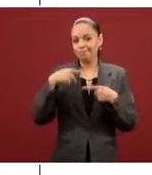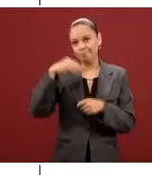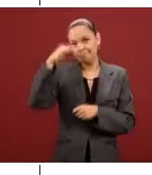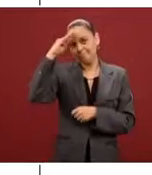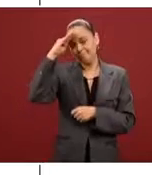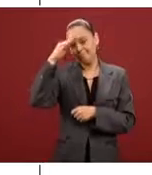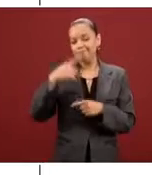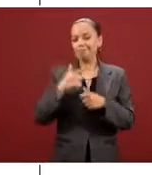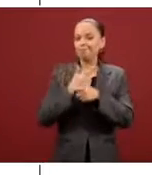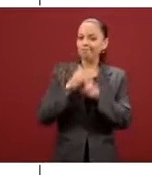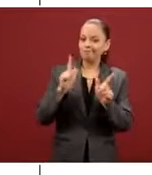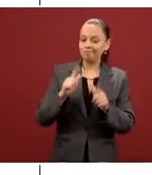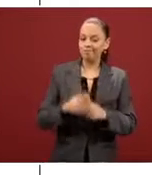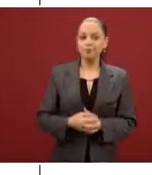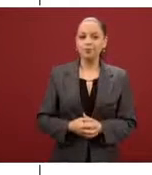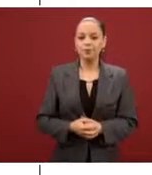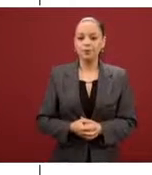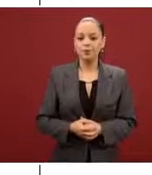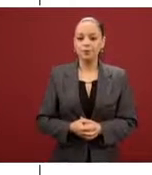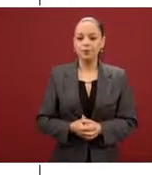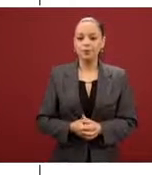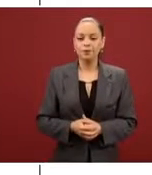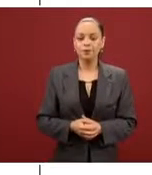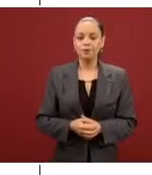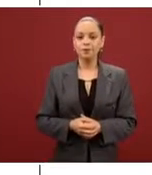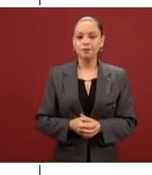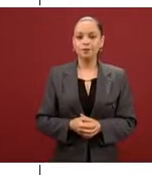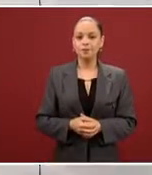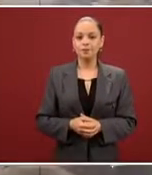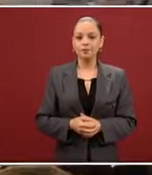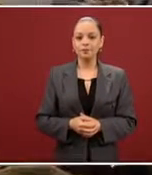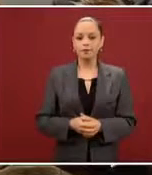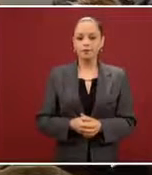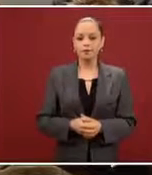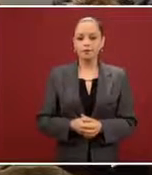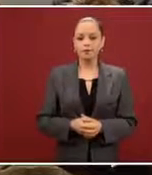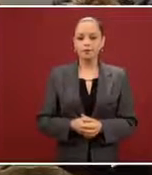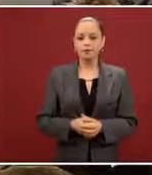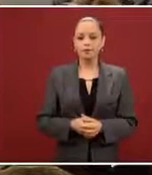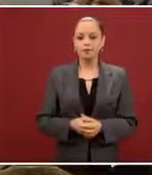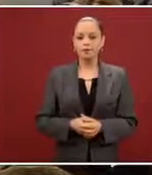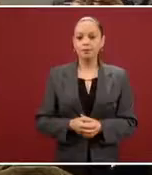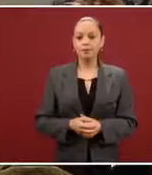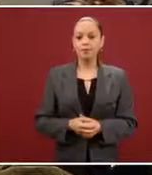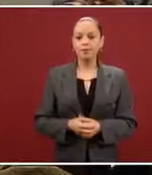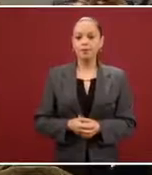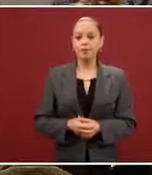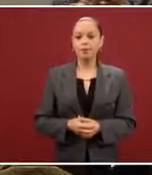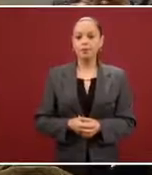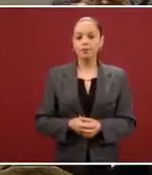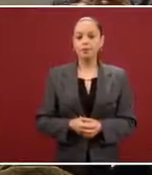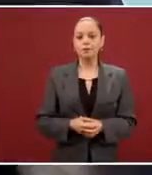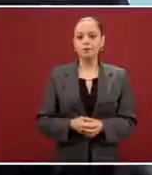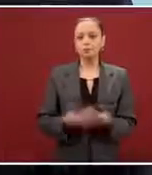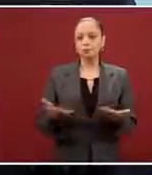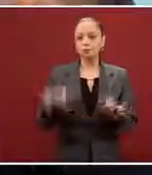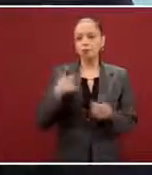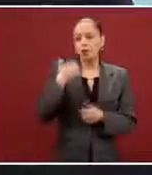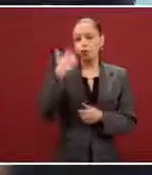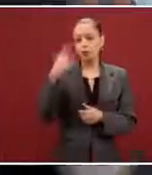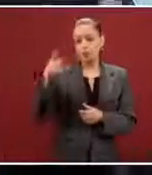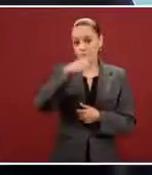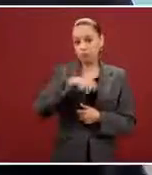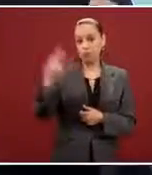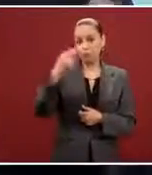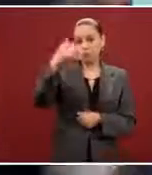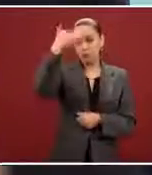¿Qué le dice a los que votaron en contra? Nada, nada, nada más que lo quería que lo supiera la gente, porque si no,